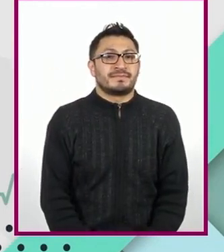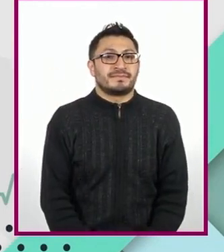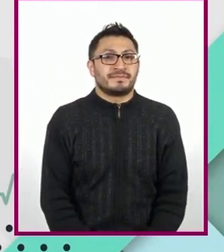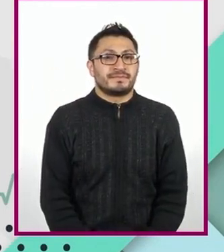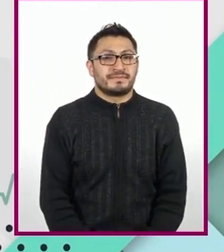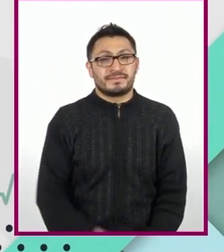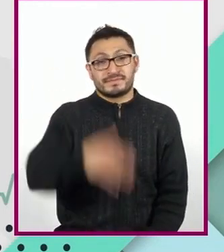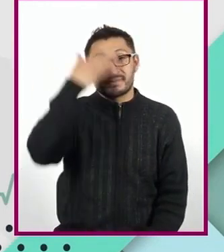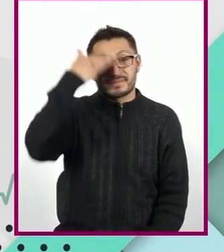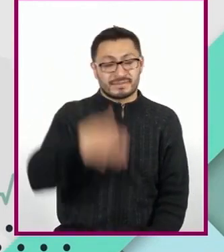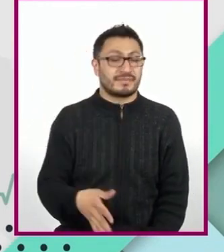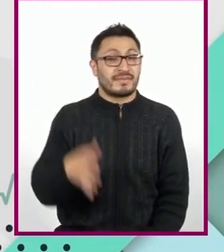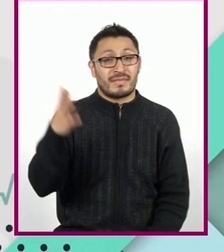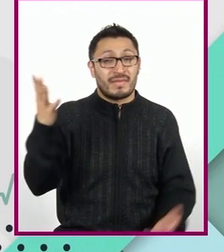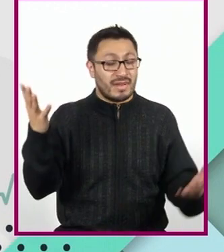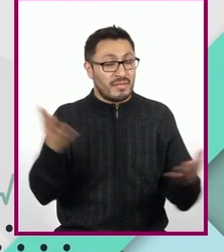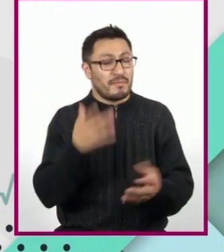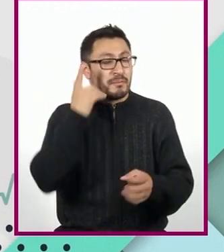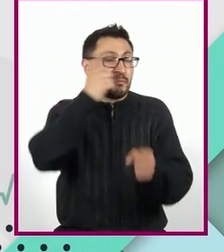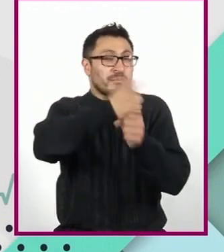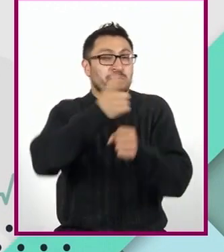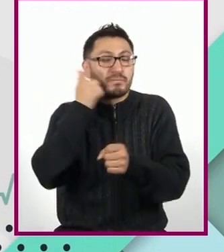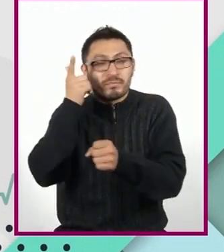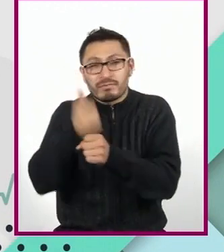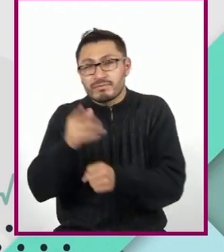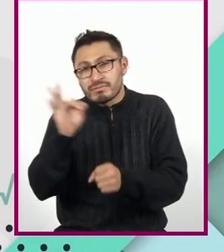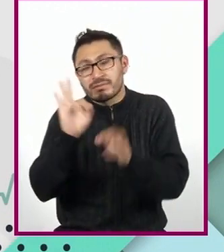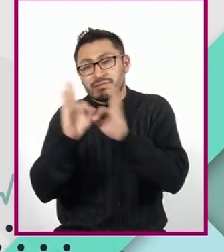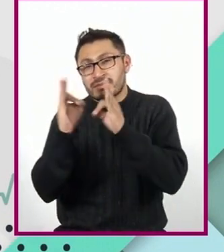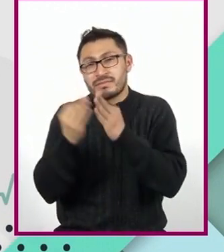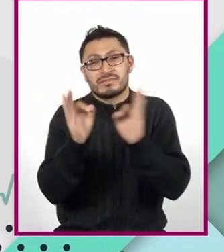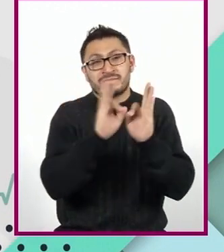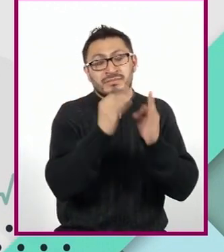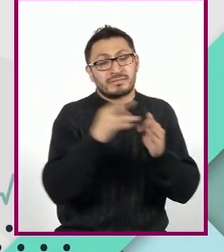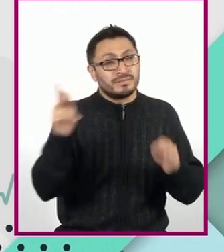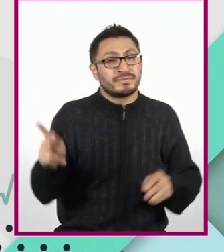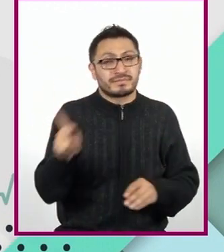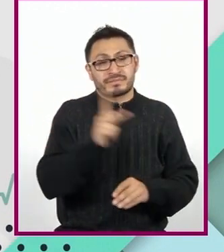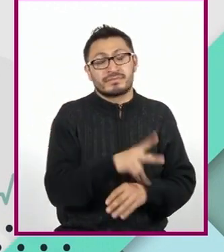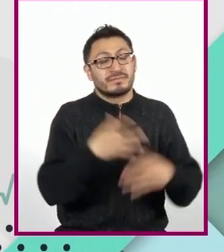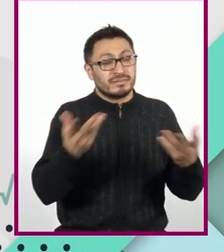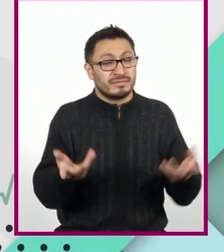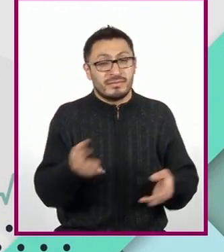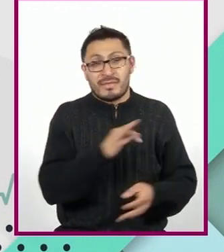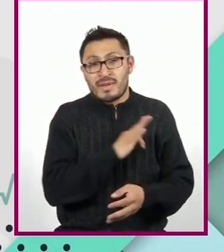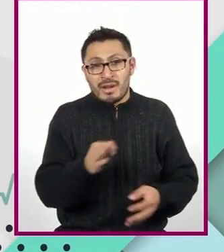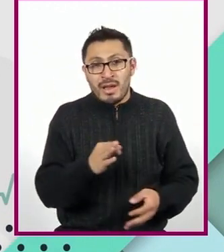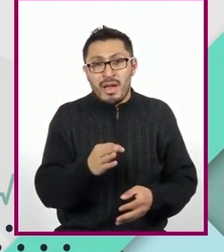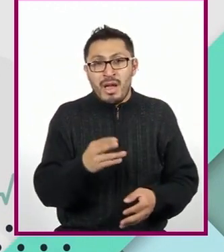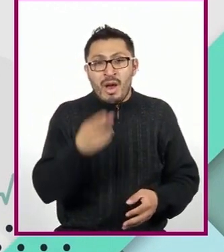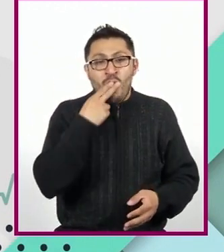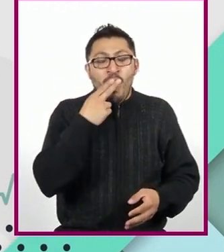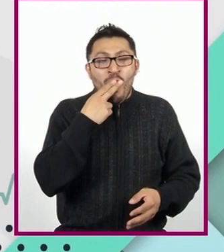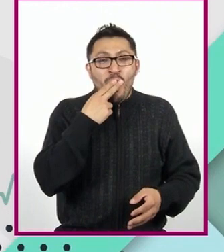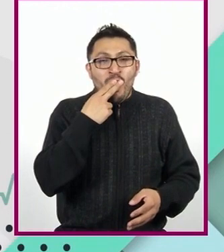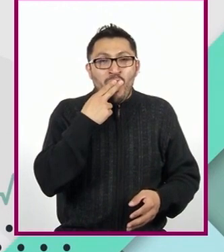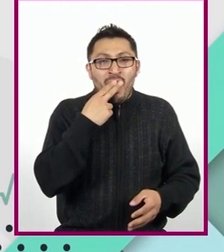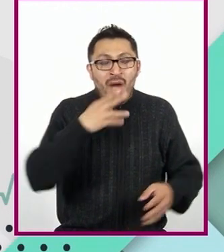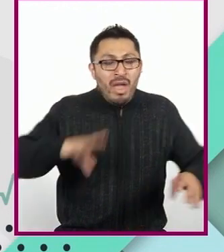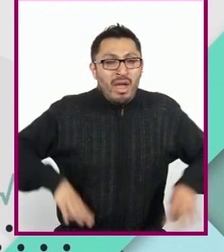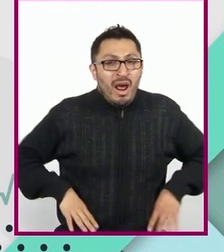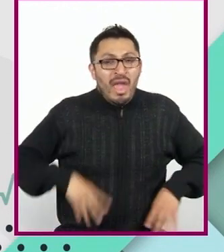Ya sabemos que para poder identificar si una figura es semejante a otra, podemos recurrir a los criterios de